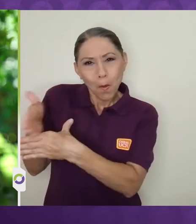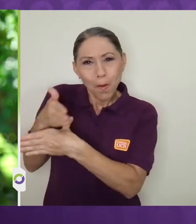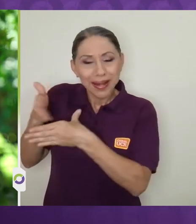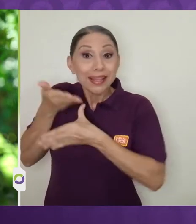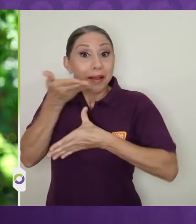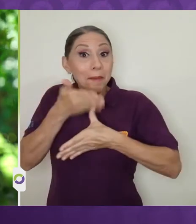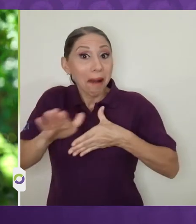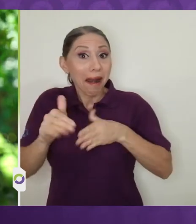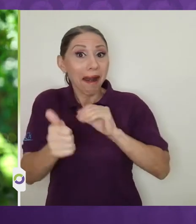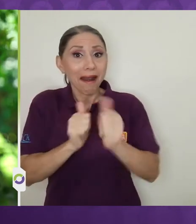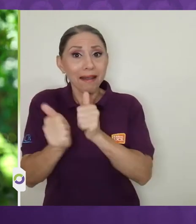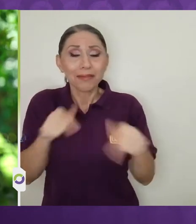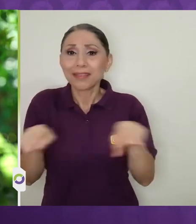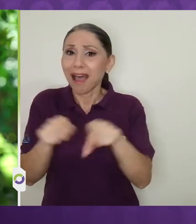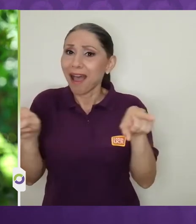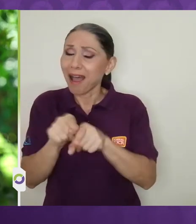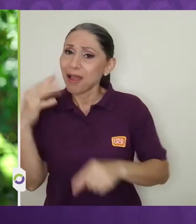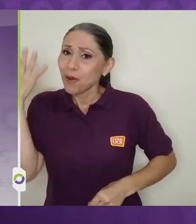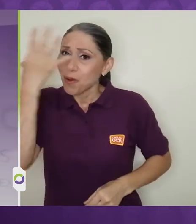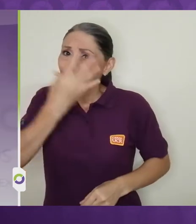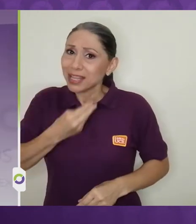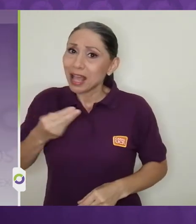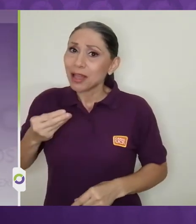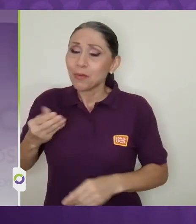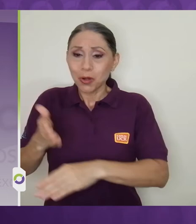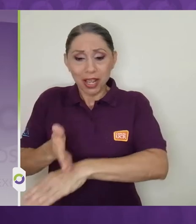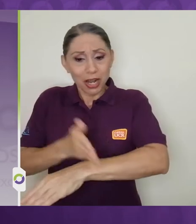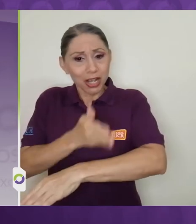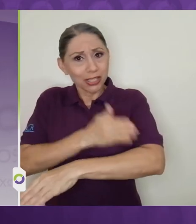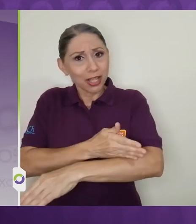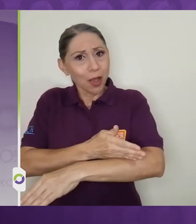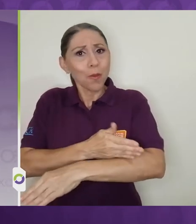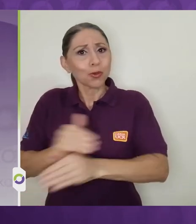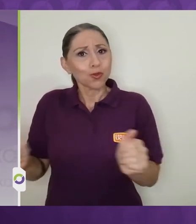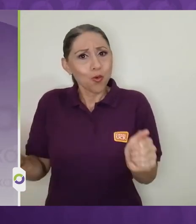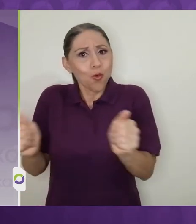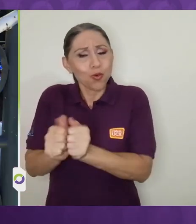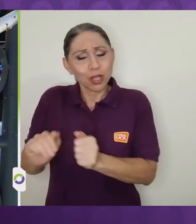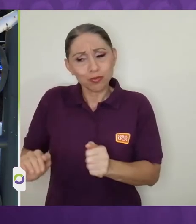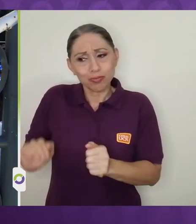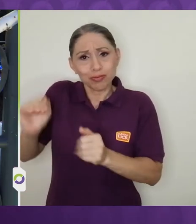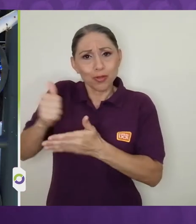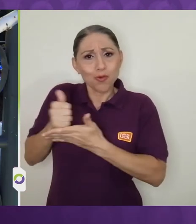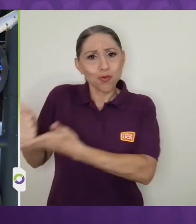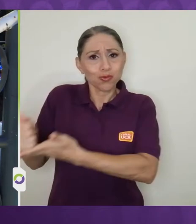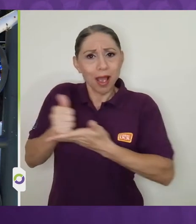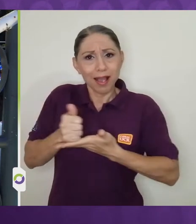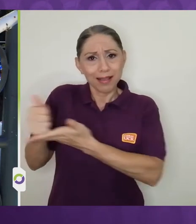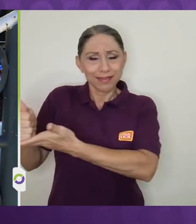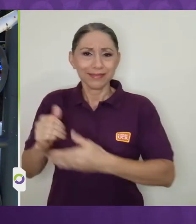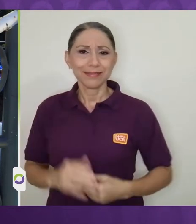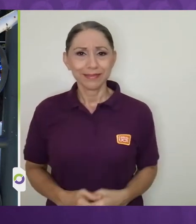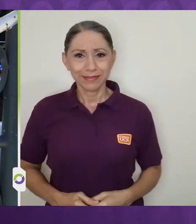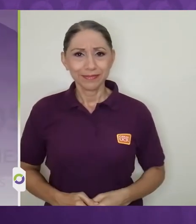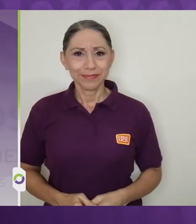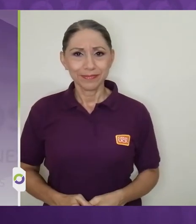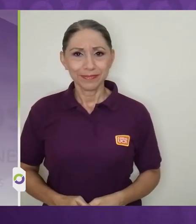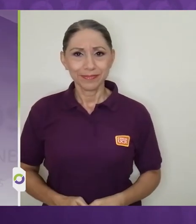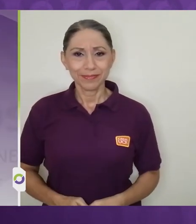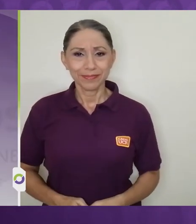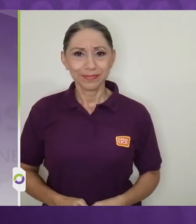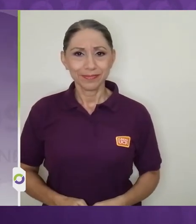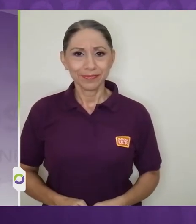en la parte deportiva también es como muy bonito porque crecemos juntas y nos ayudamos también mutuamente.